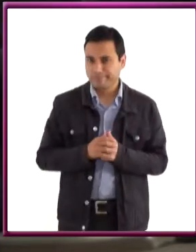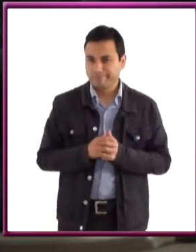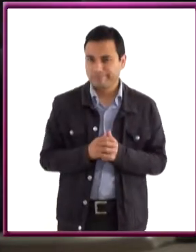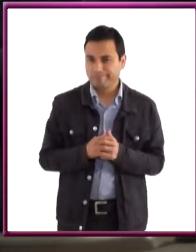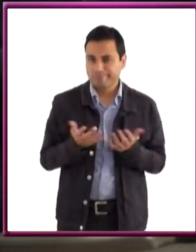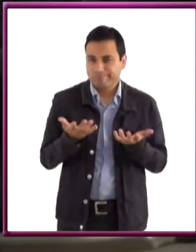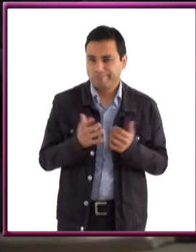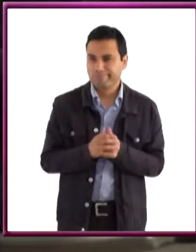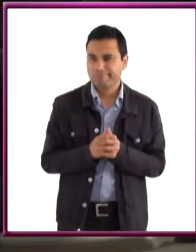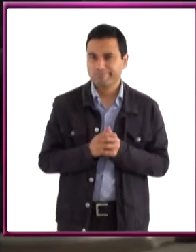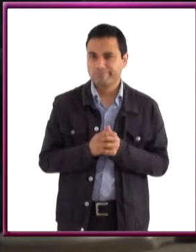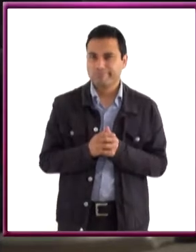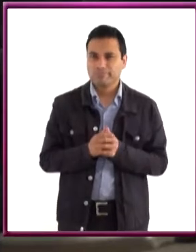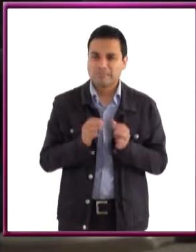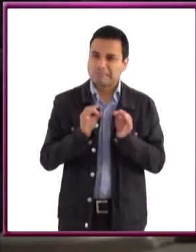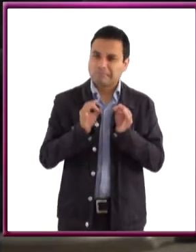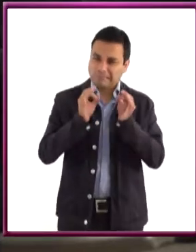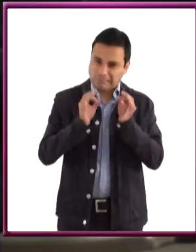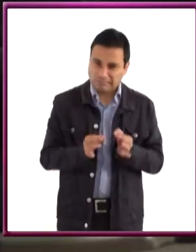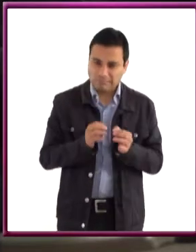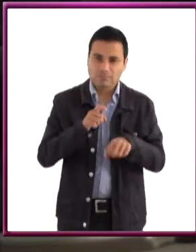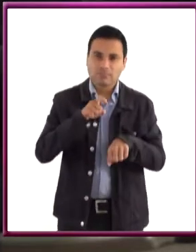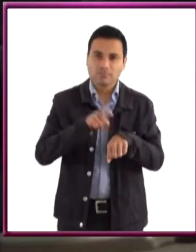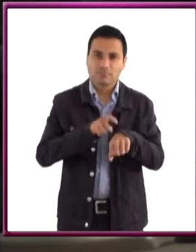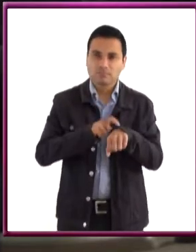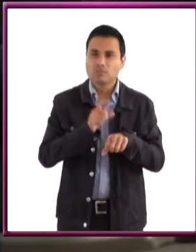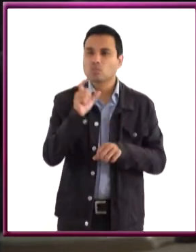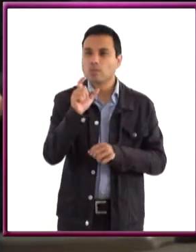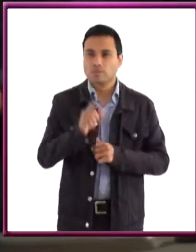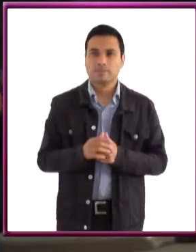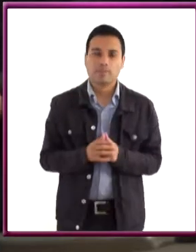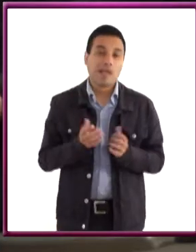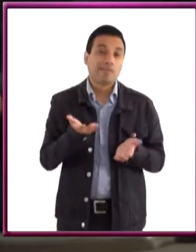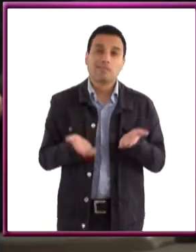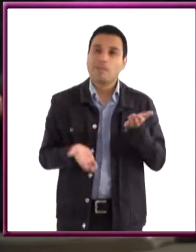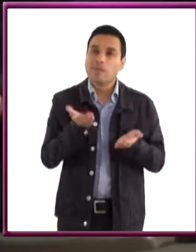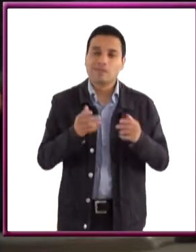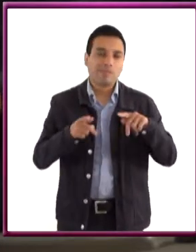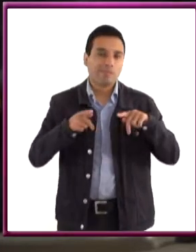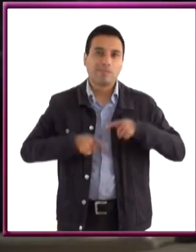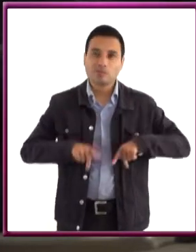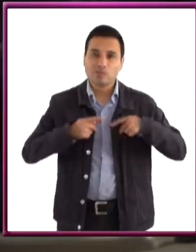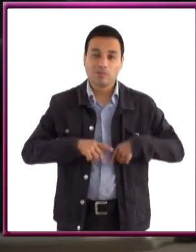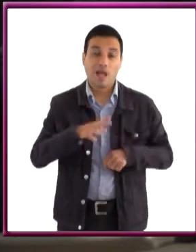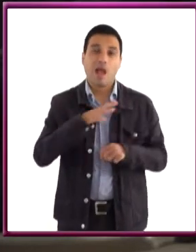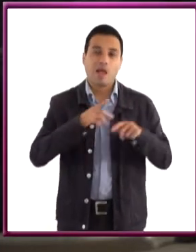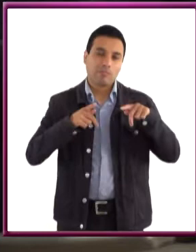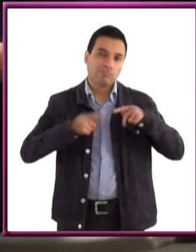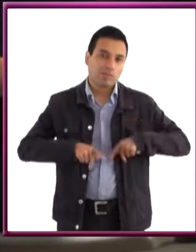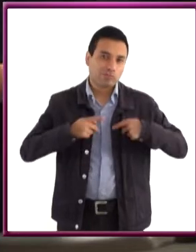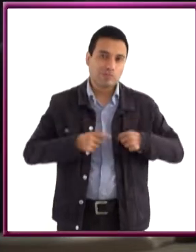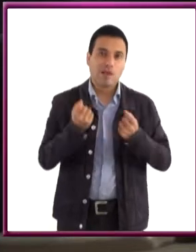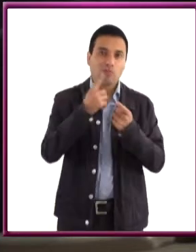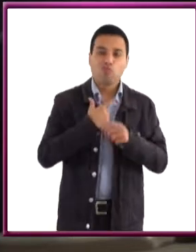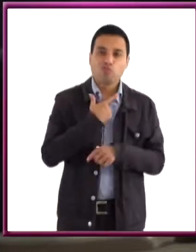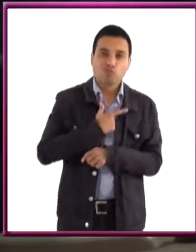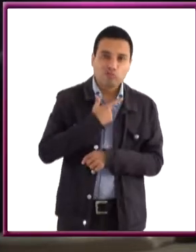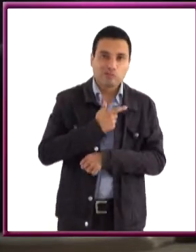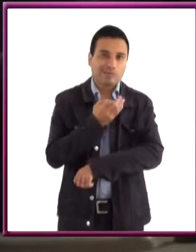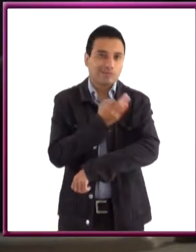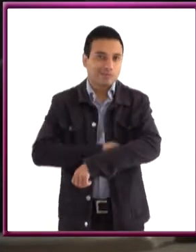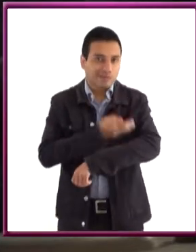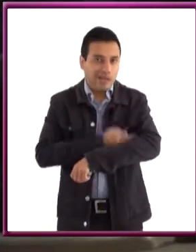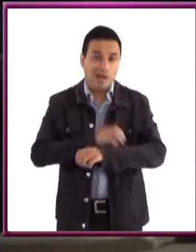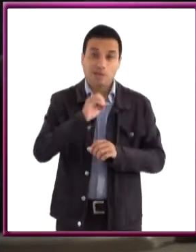va a funcionar mejor hacer las respiraciones? Depende de la persona. Hay personas que por las tardes o por las